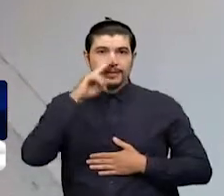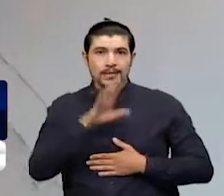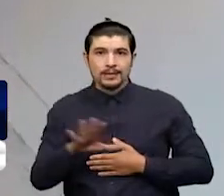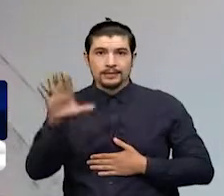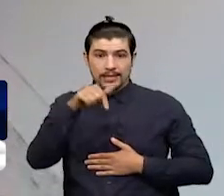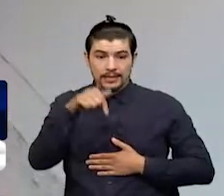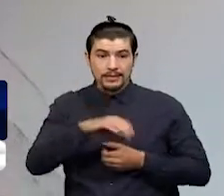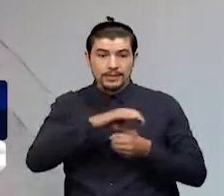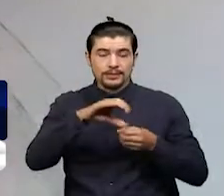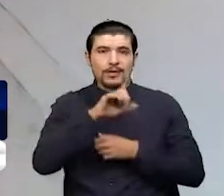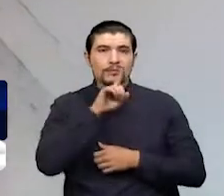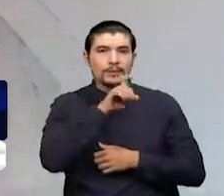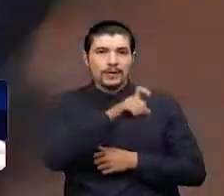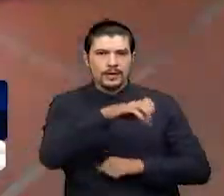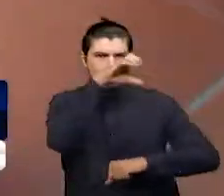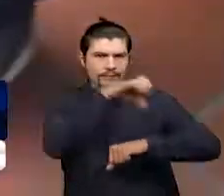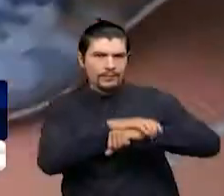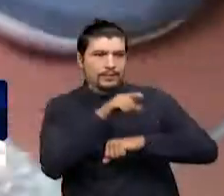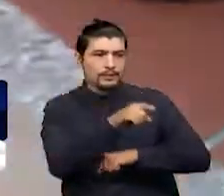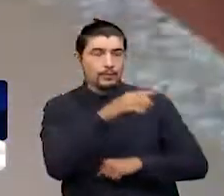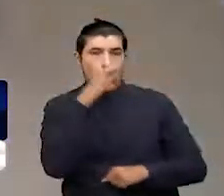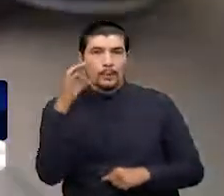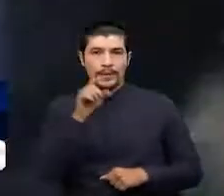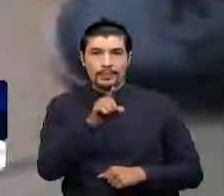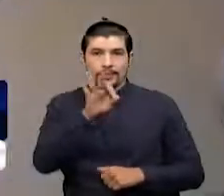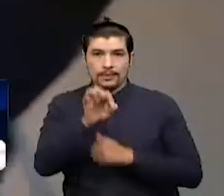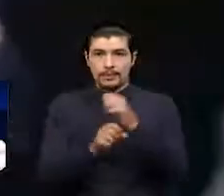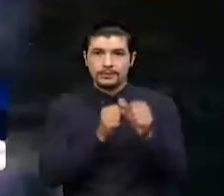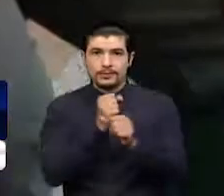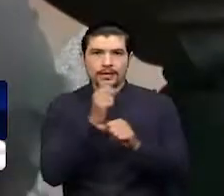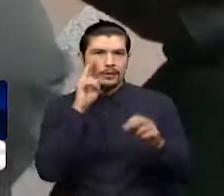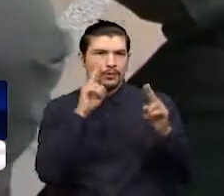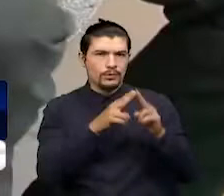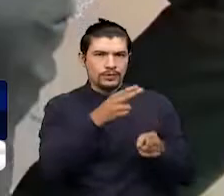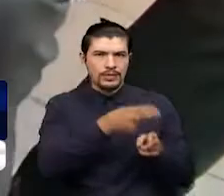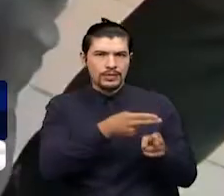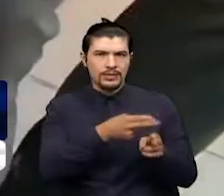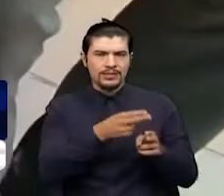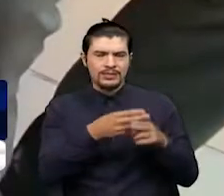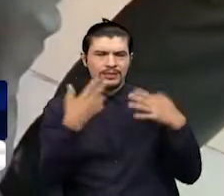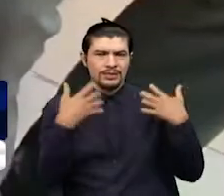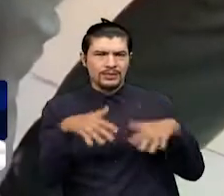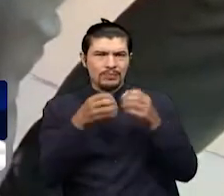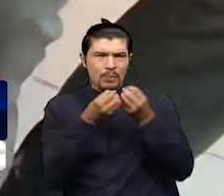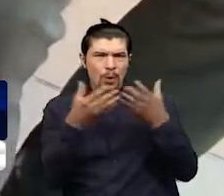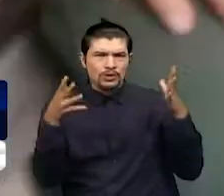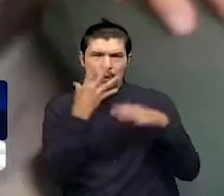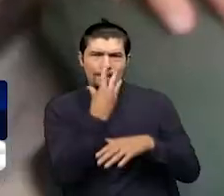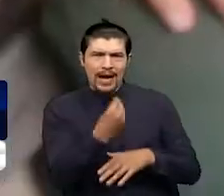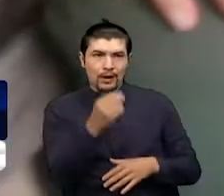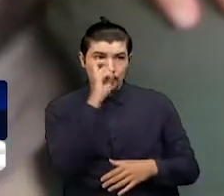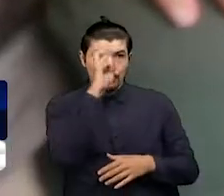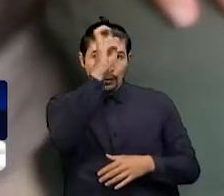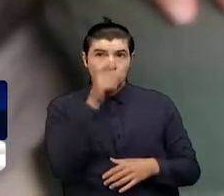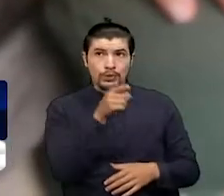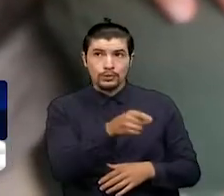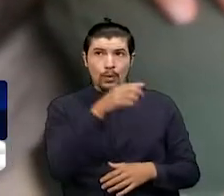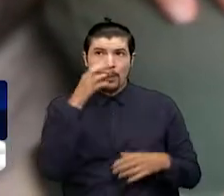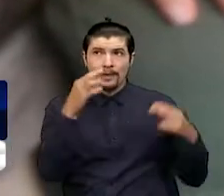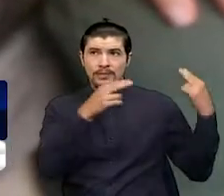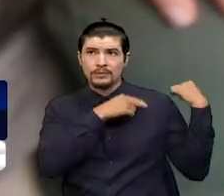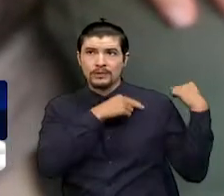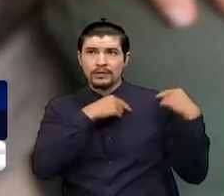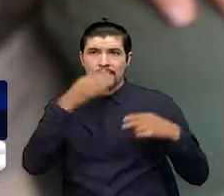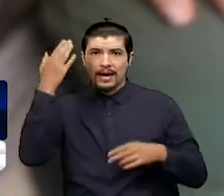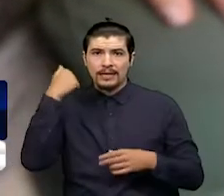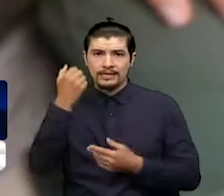logró la captura de un hombre de 18 años conocido como el terror del norte sujeto se le atribuyen dos homicidios